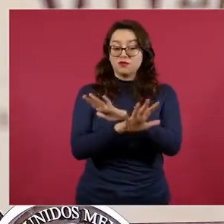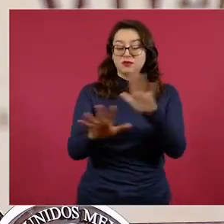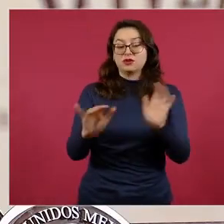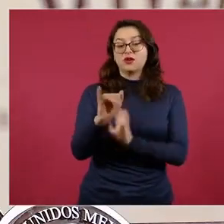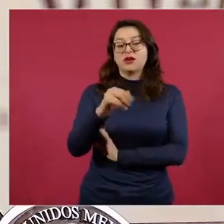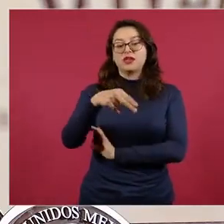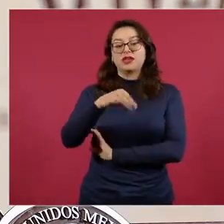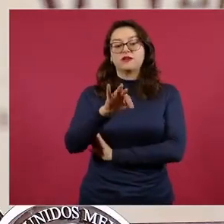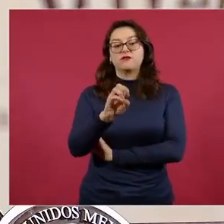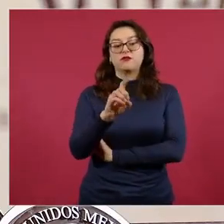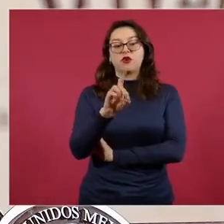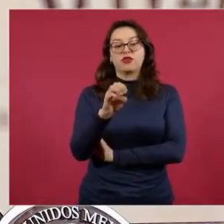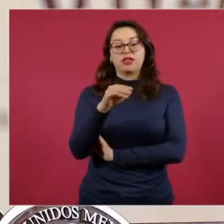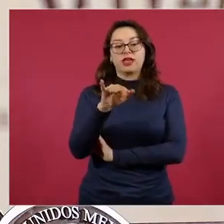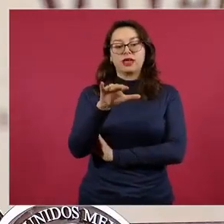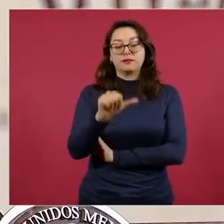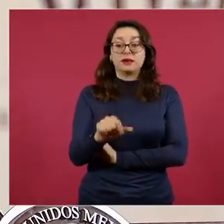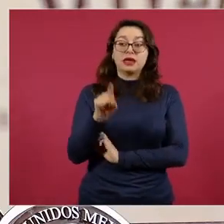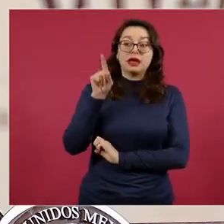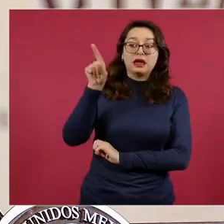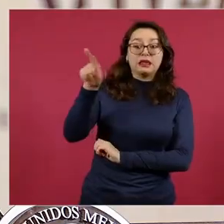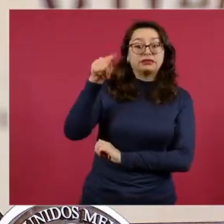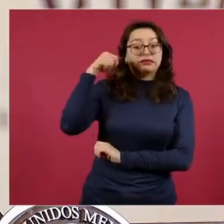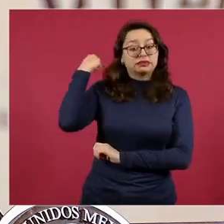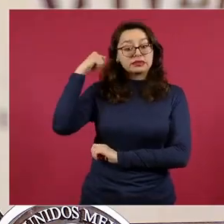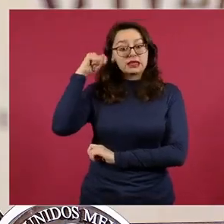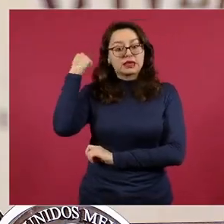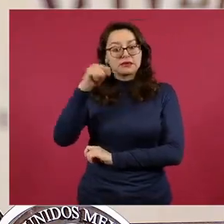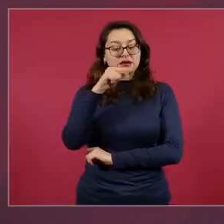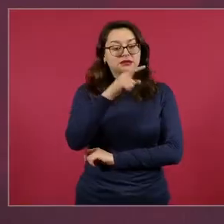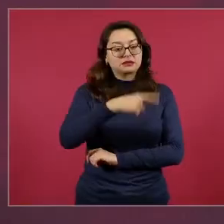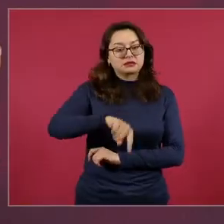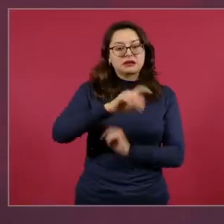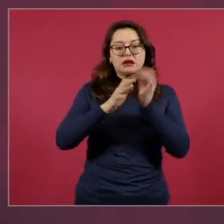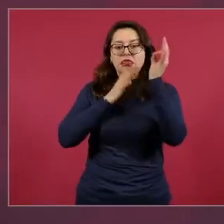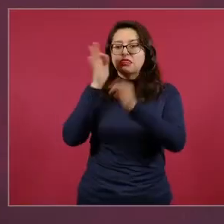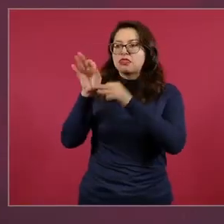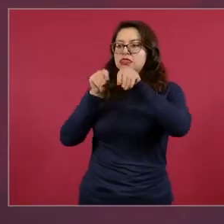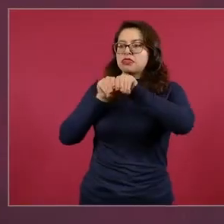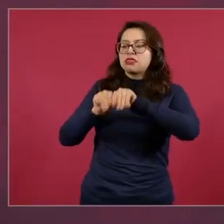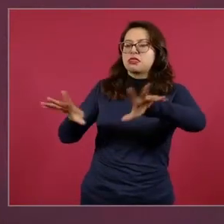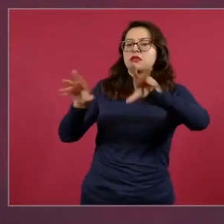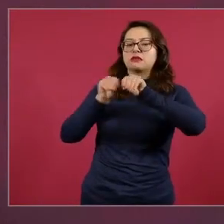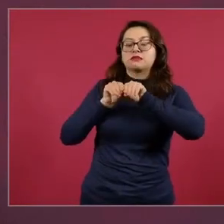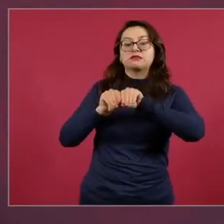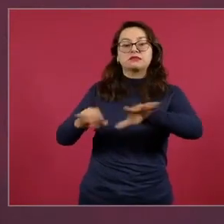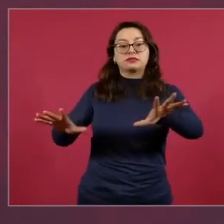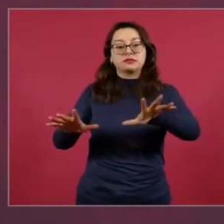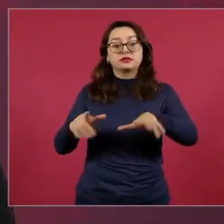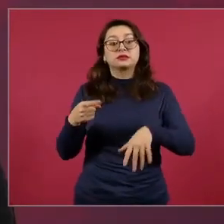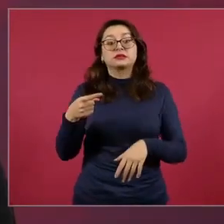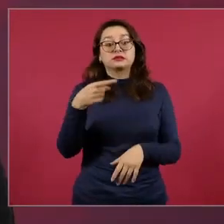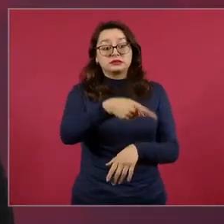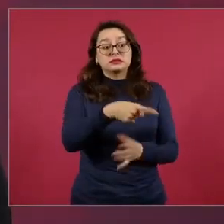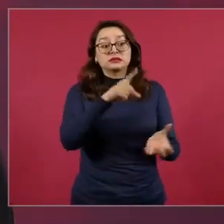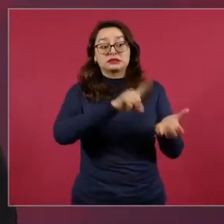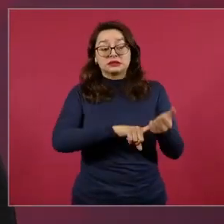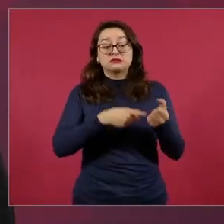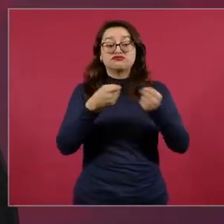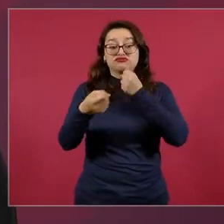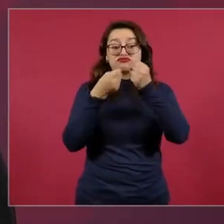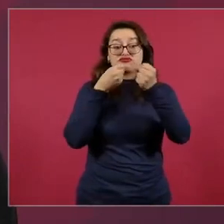de miedo en Villahermosa, Tabasco, armada con desinformación por medios de comunicación